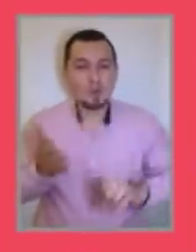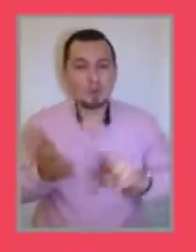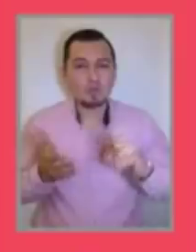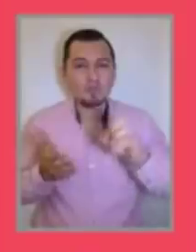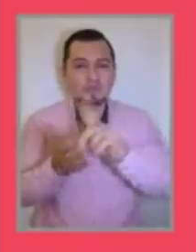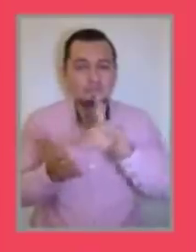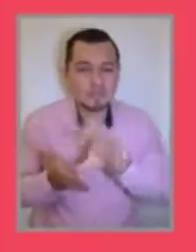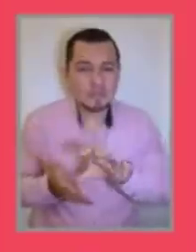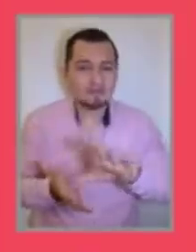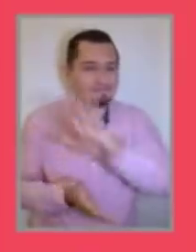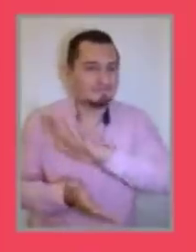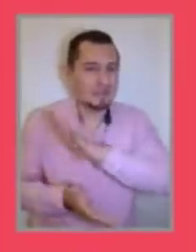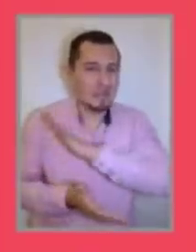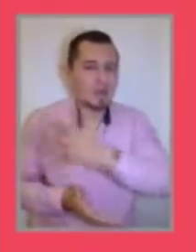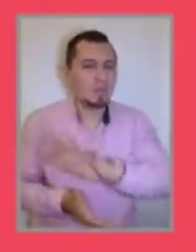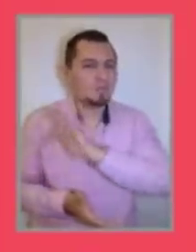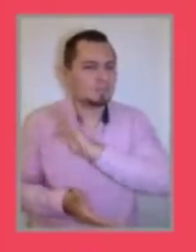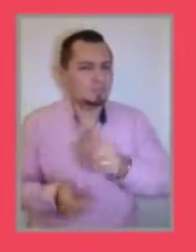entender de todos.